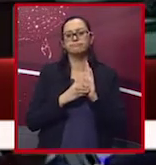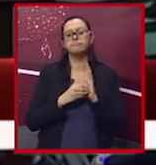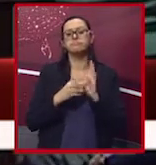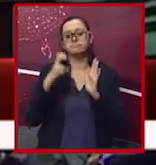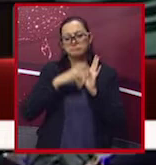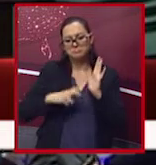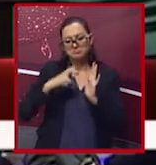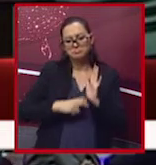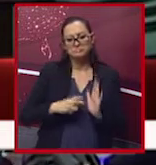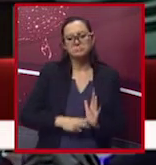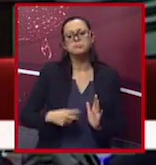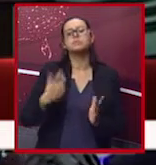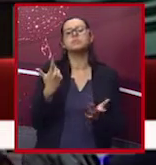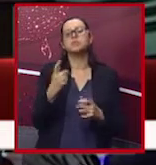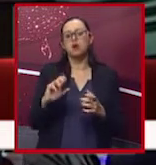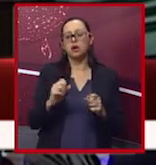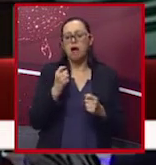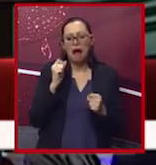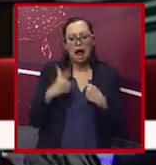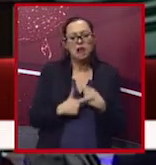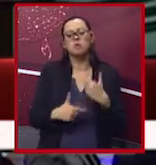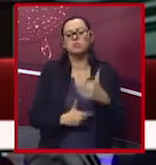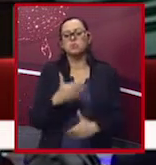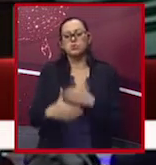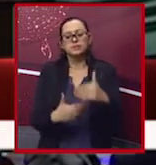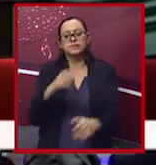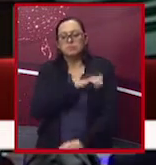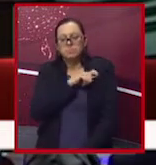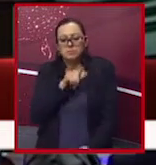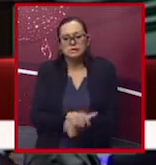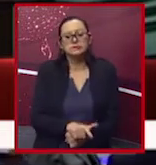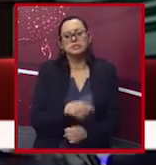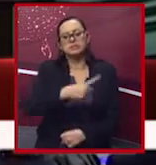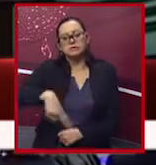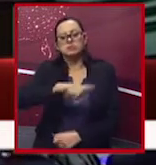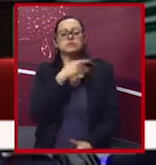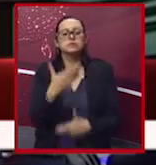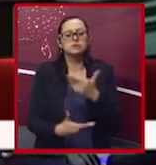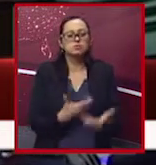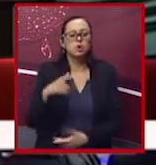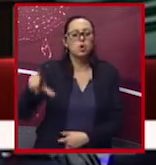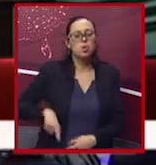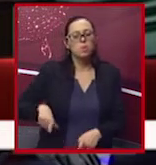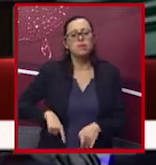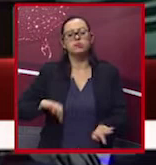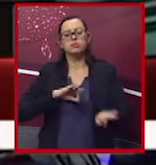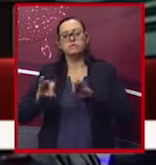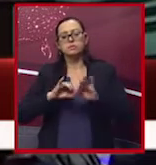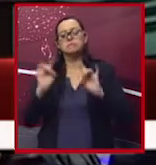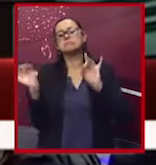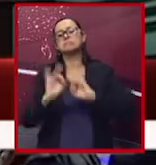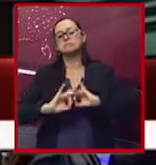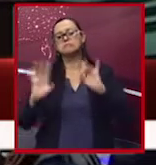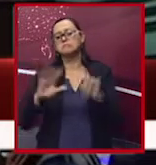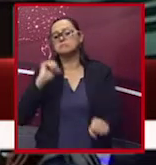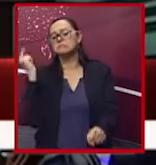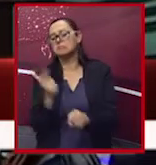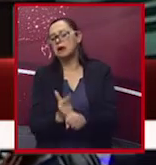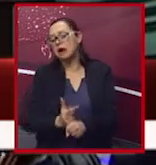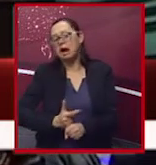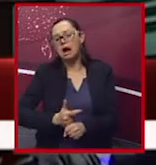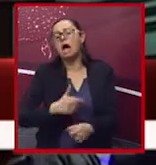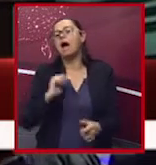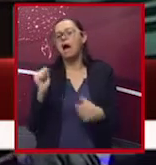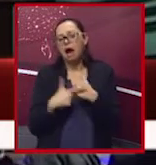fin de erradicar prerrogativas o tratos procesales especiales a los servidores públicos cuando incurran en cualquier tipo